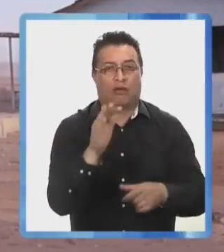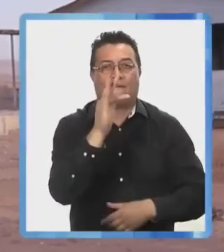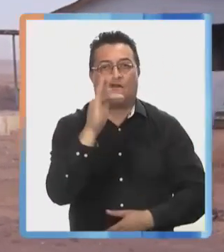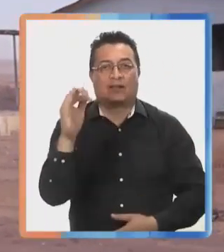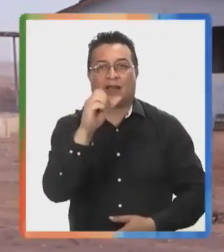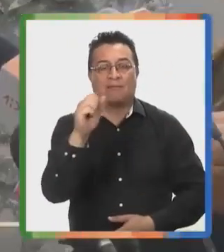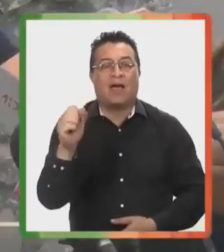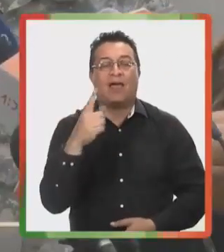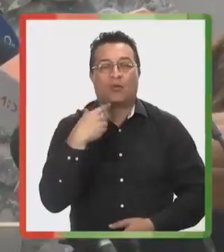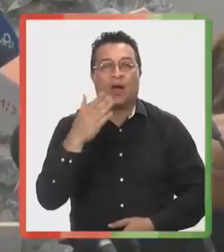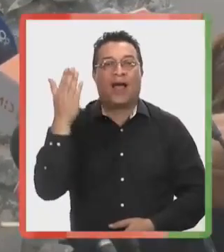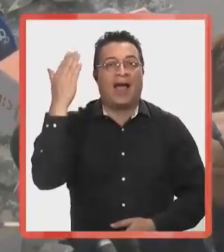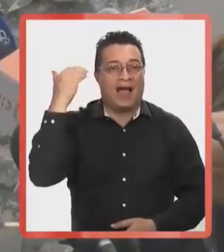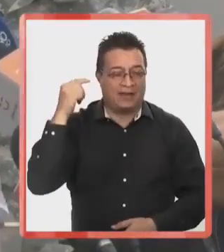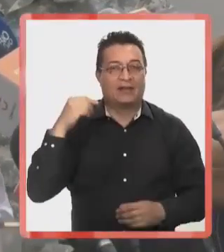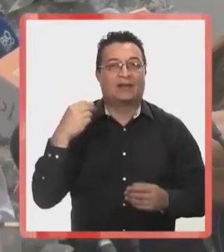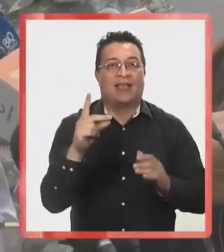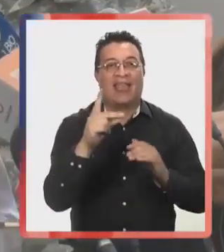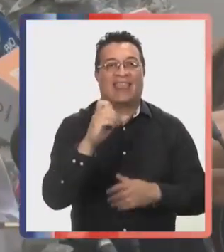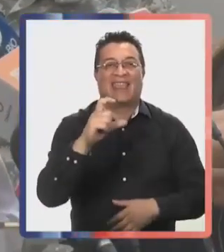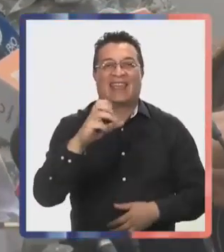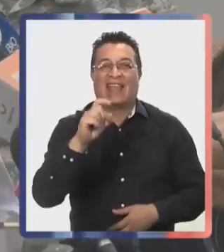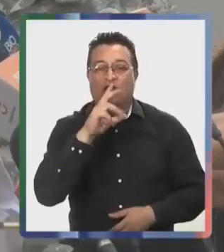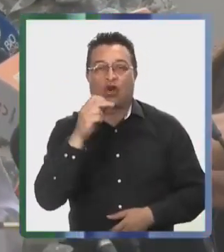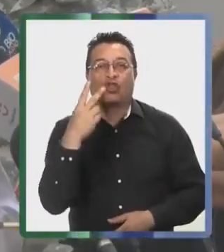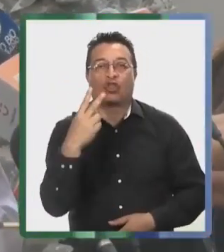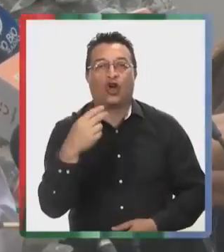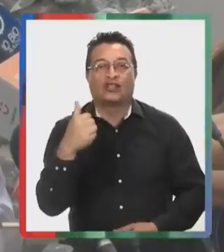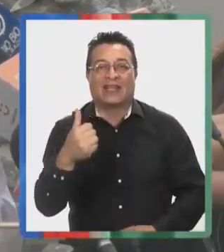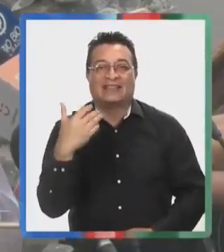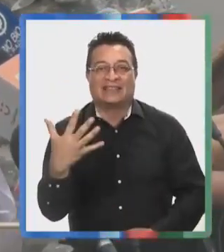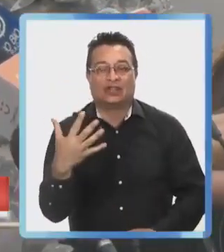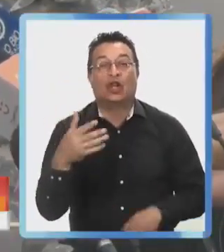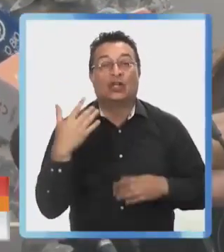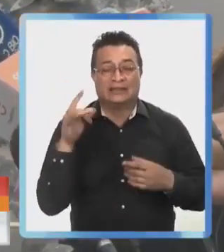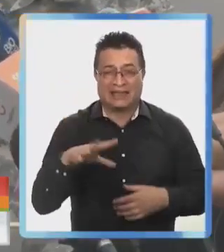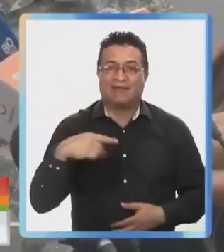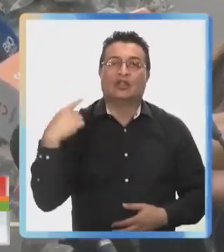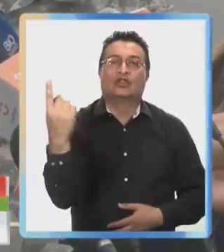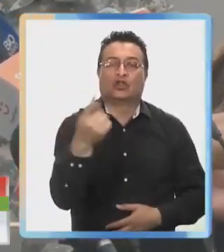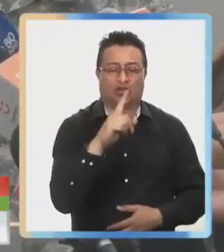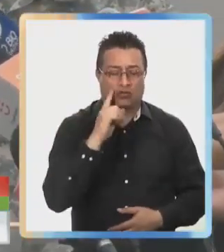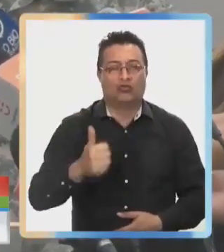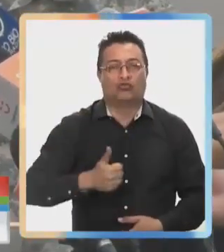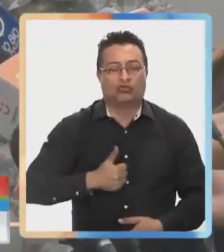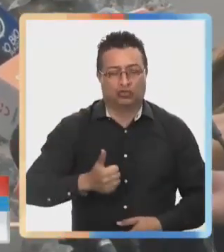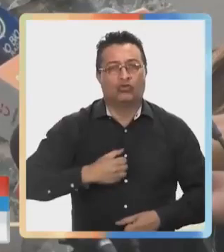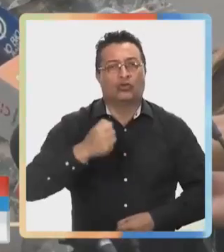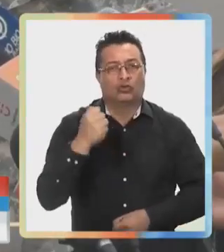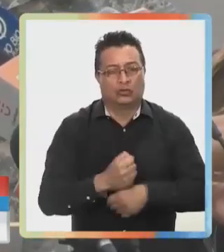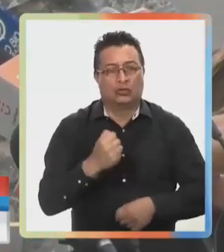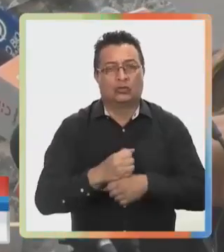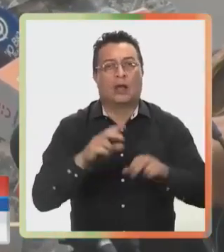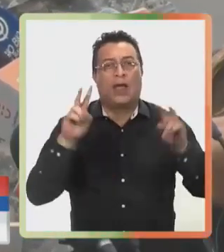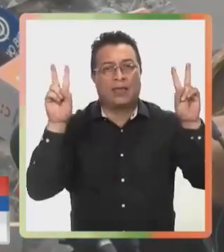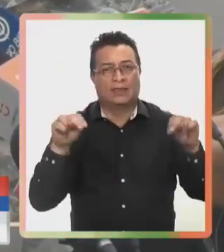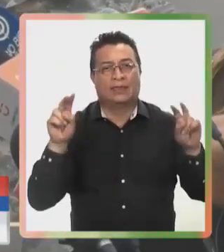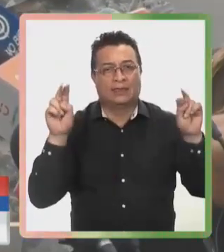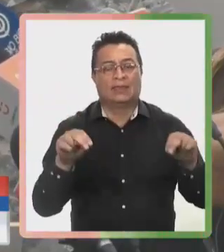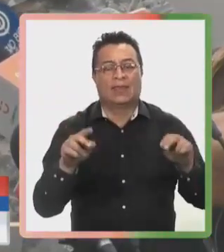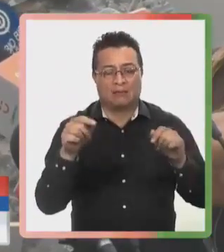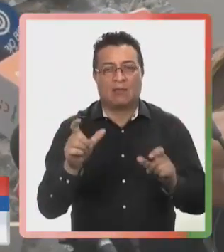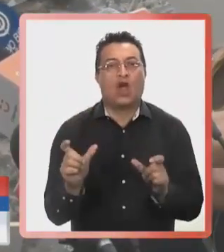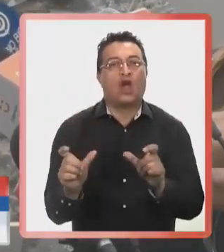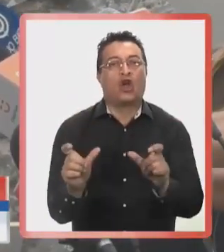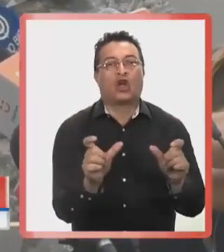de las Fuerzas Armadas respecto a lo que era el decreto 265 y que, como ya todos saben, están cumpliendo tareas en materia